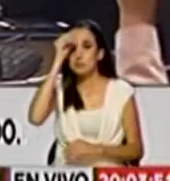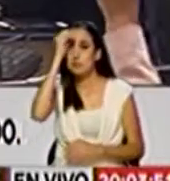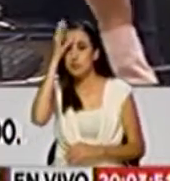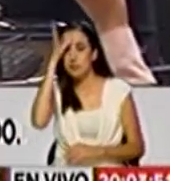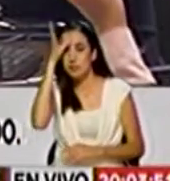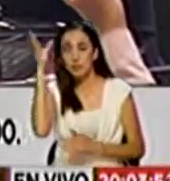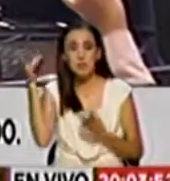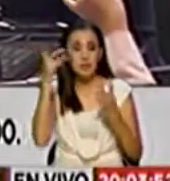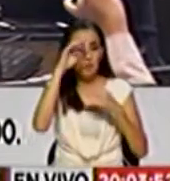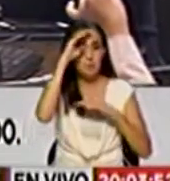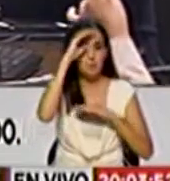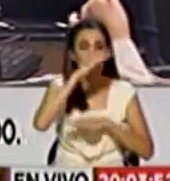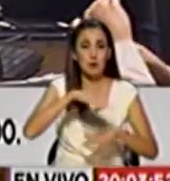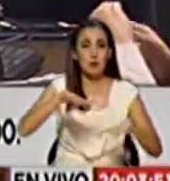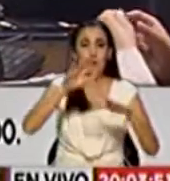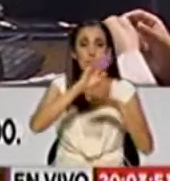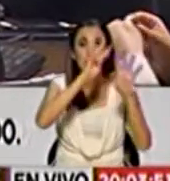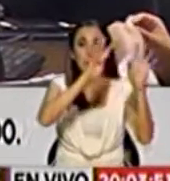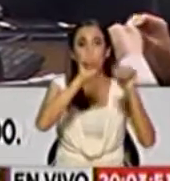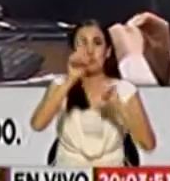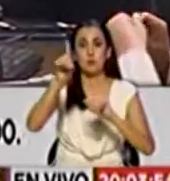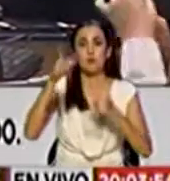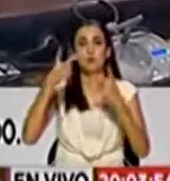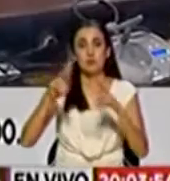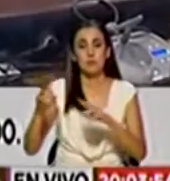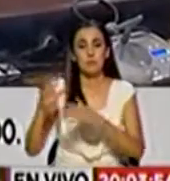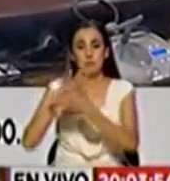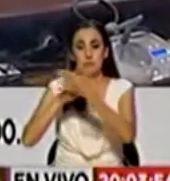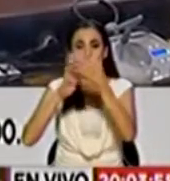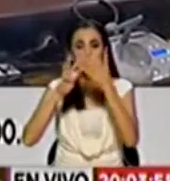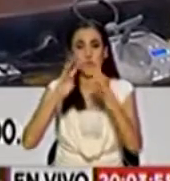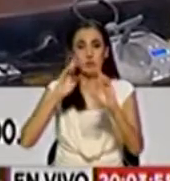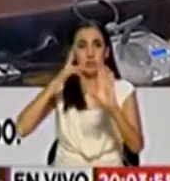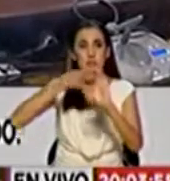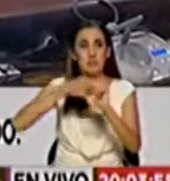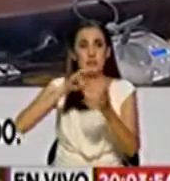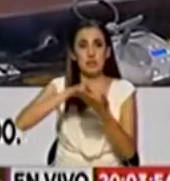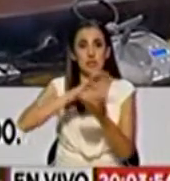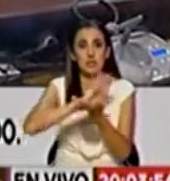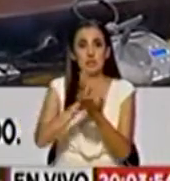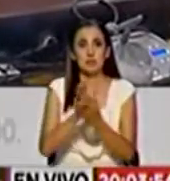director del Servicio Integrado de Seguridad, ECU 911. Javier Ceballos, Telediario.